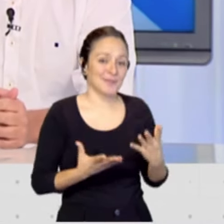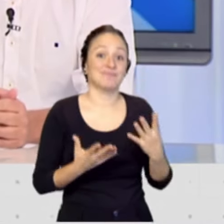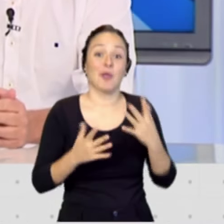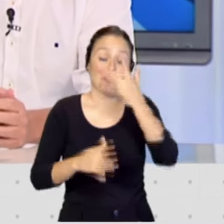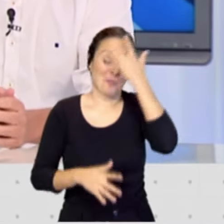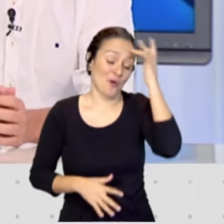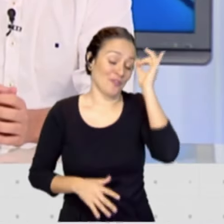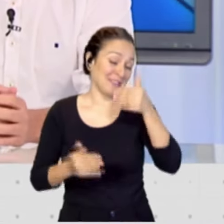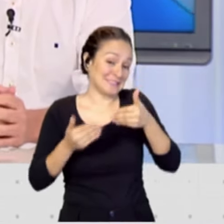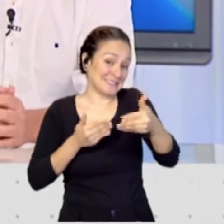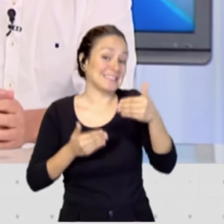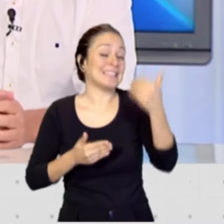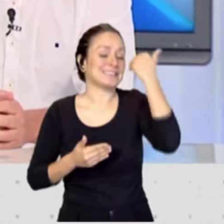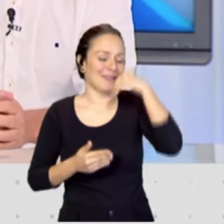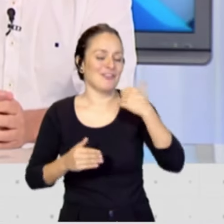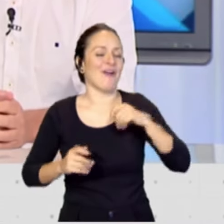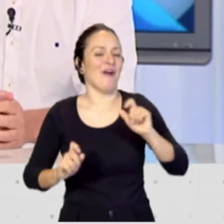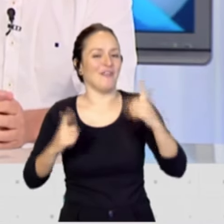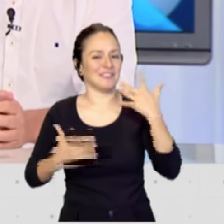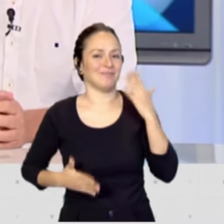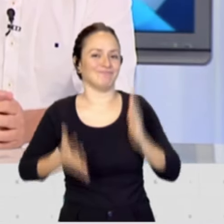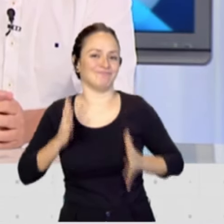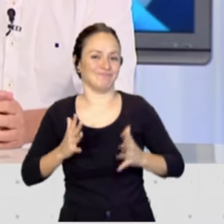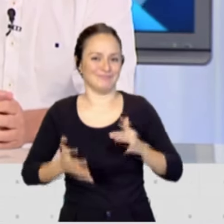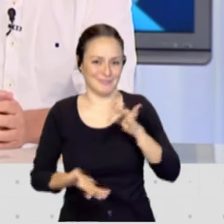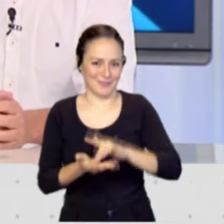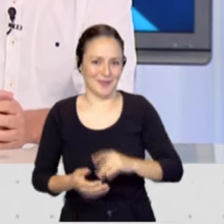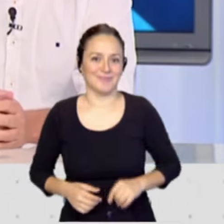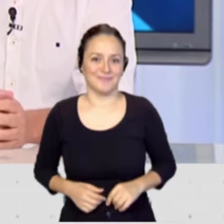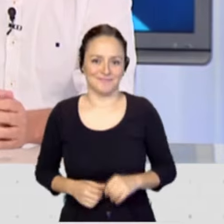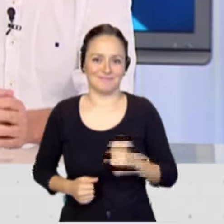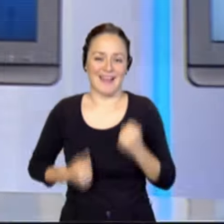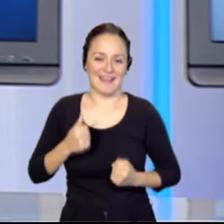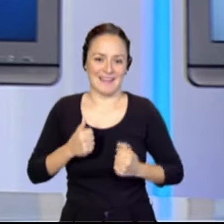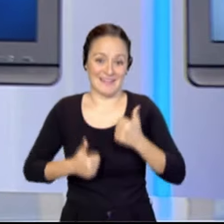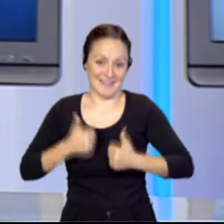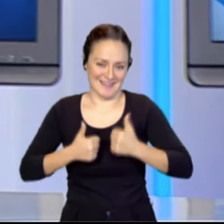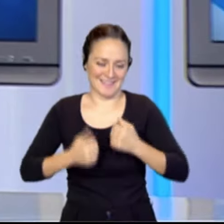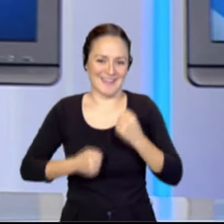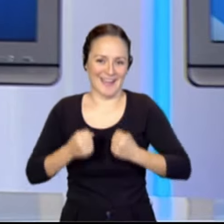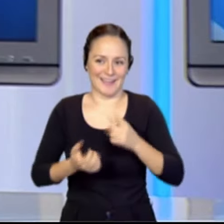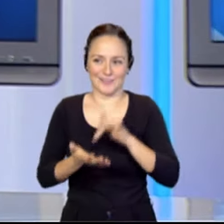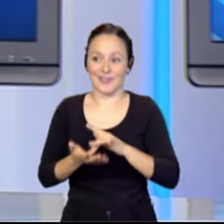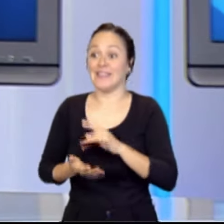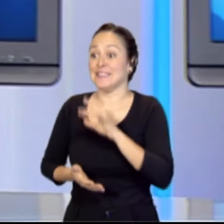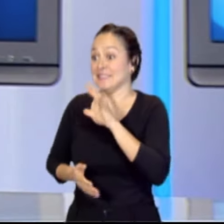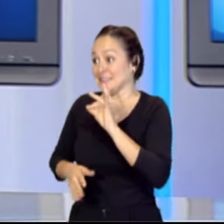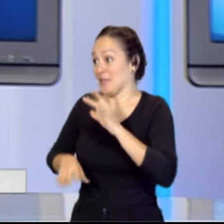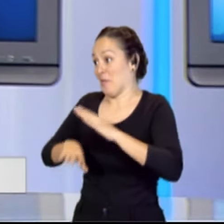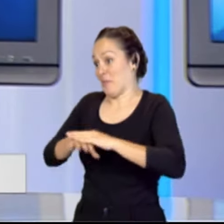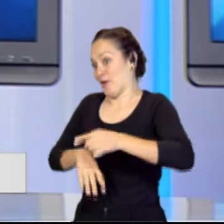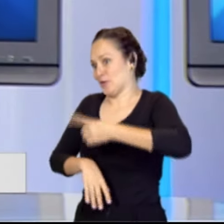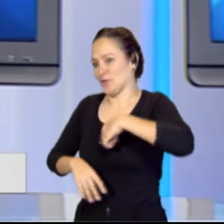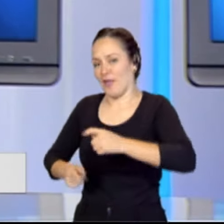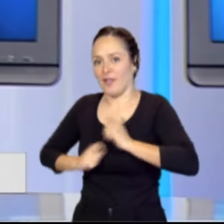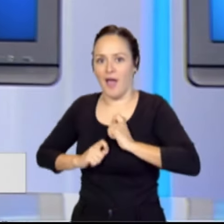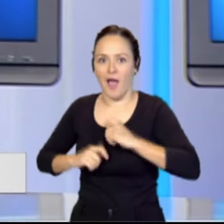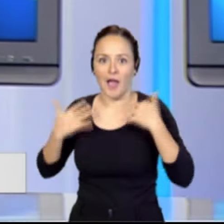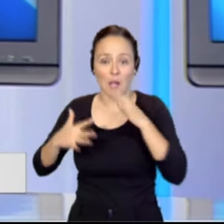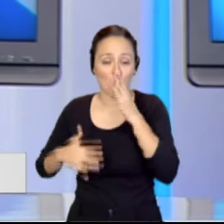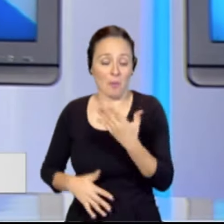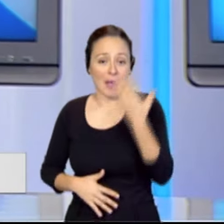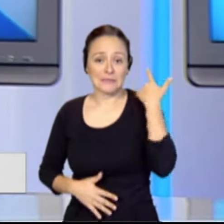sábado sí que sí tendremos carrera de entre Cortijo Sí para nosotros una alegría después de del bajón